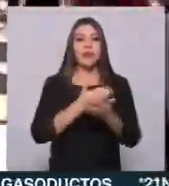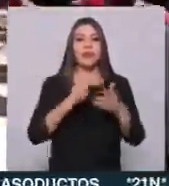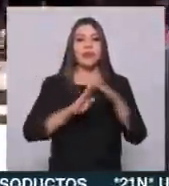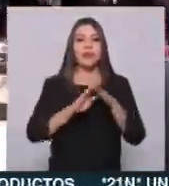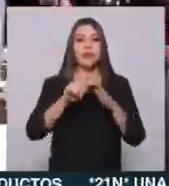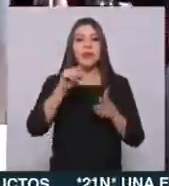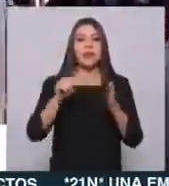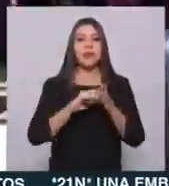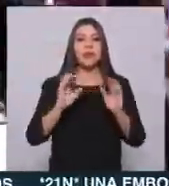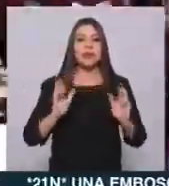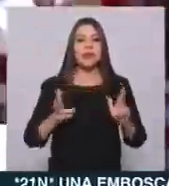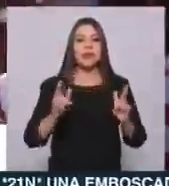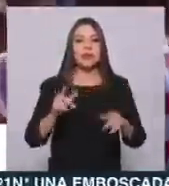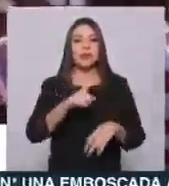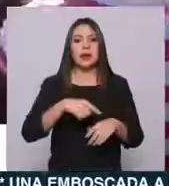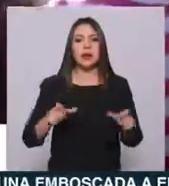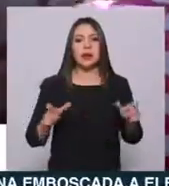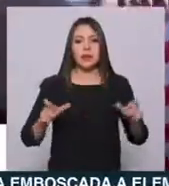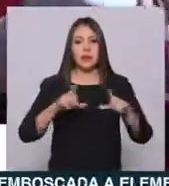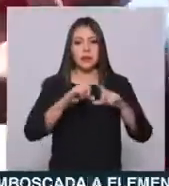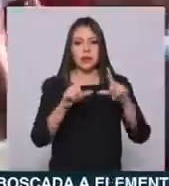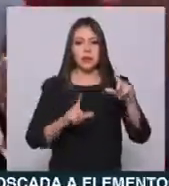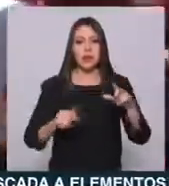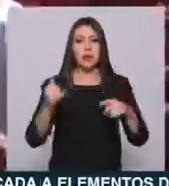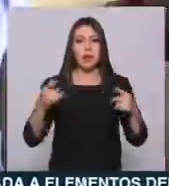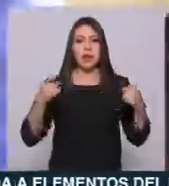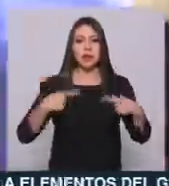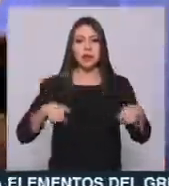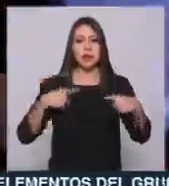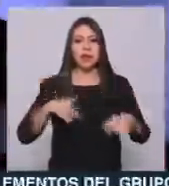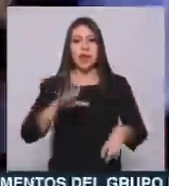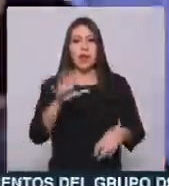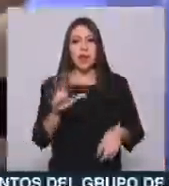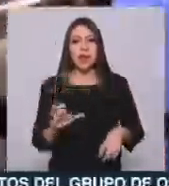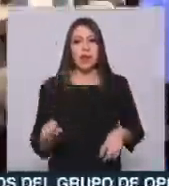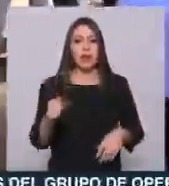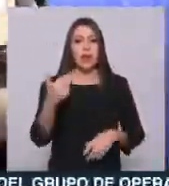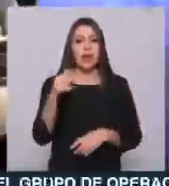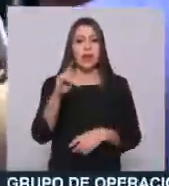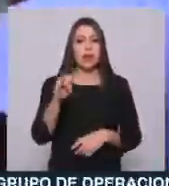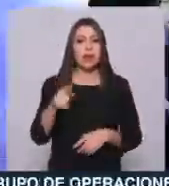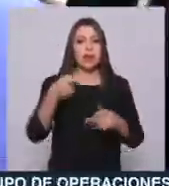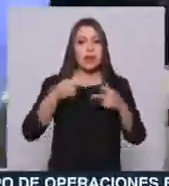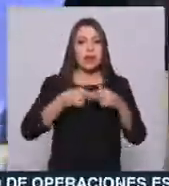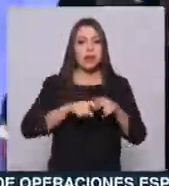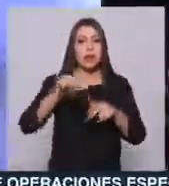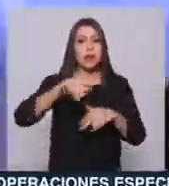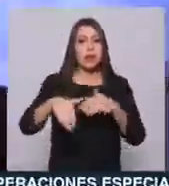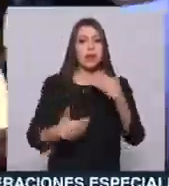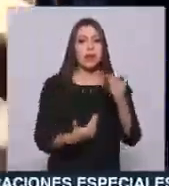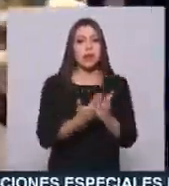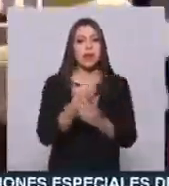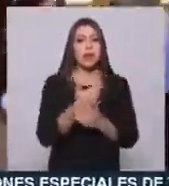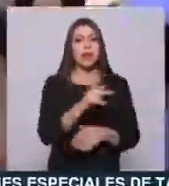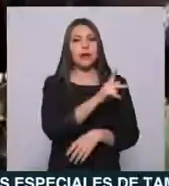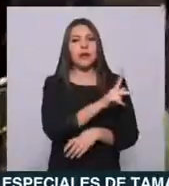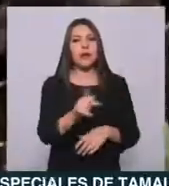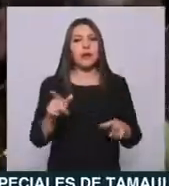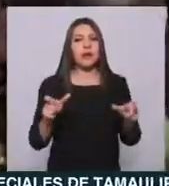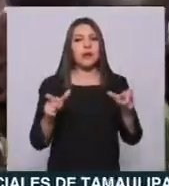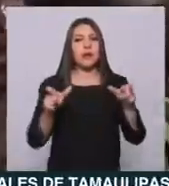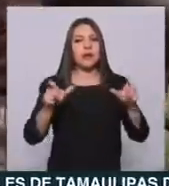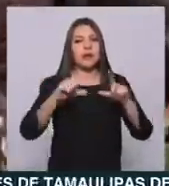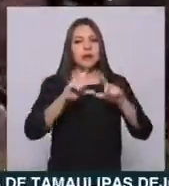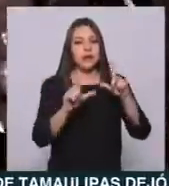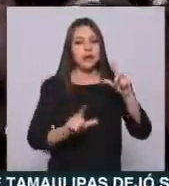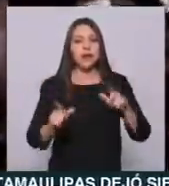de integrantes de la Guardia Nacional y migrantes africanos y haitianos. La riña se originó esta mañana cuando integrantes de la Guardia Nacional y